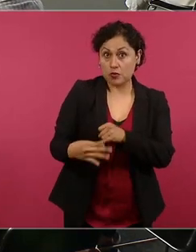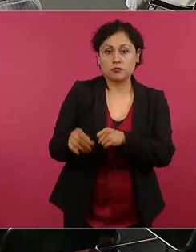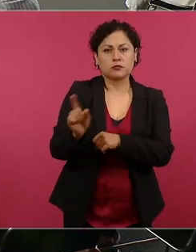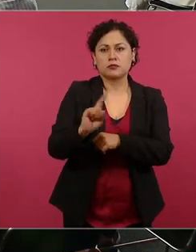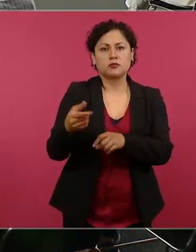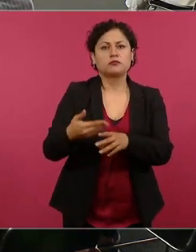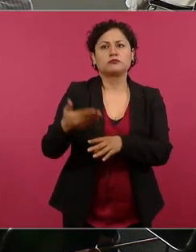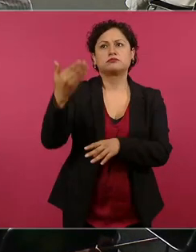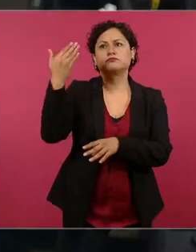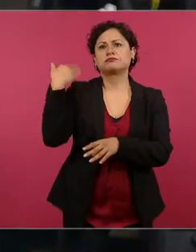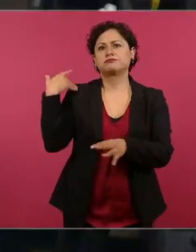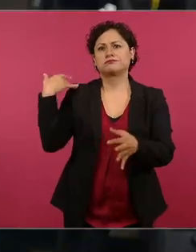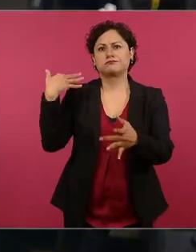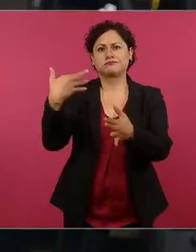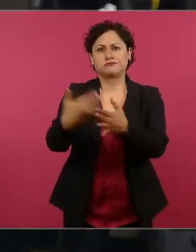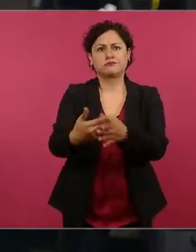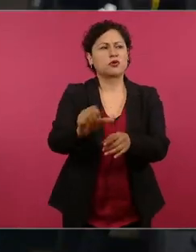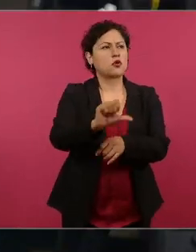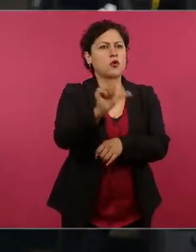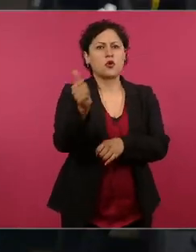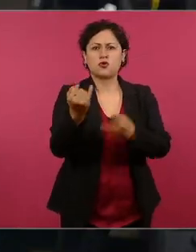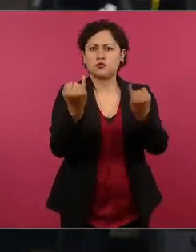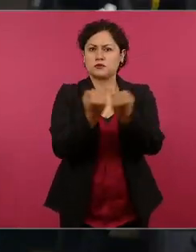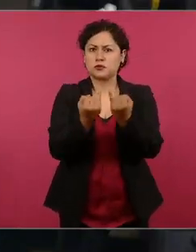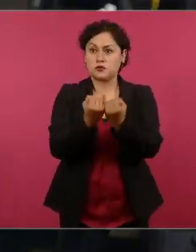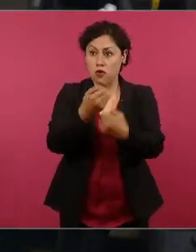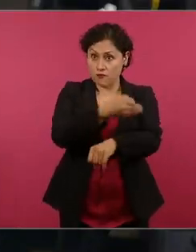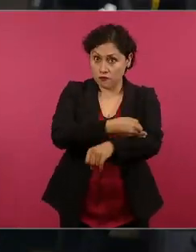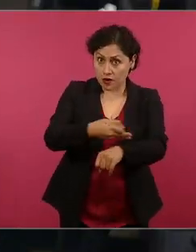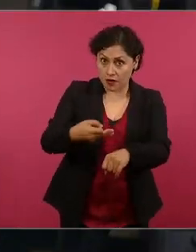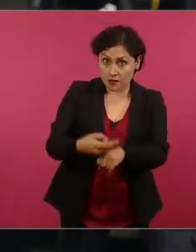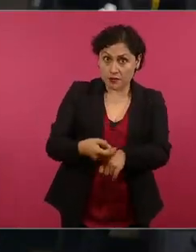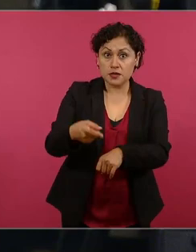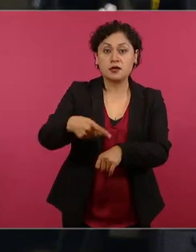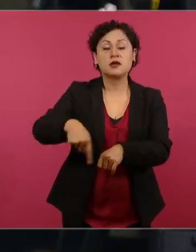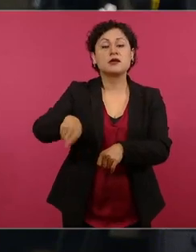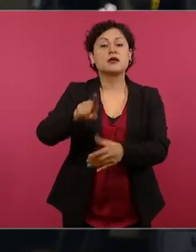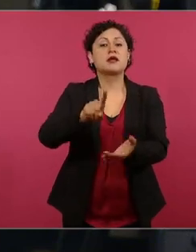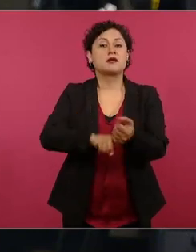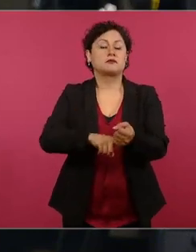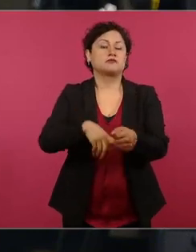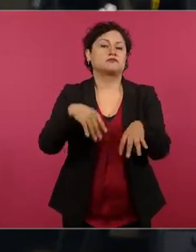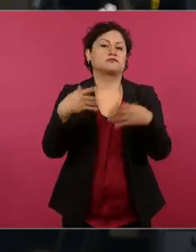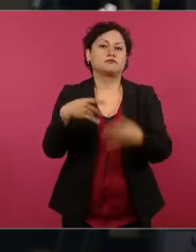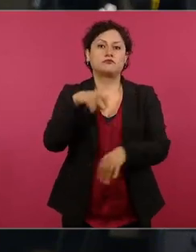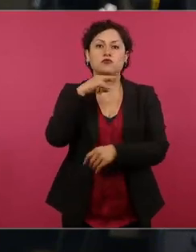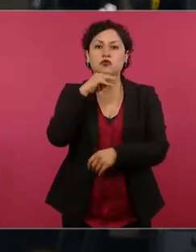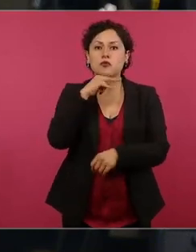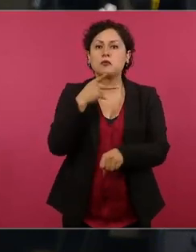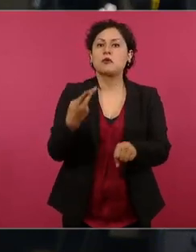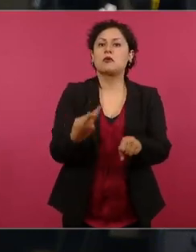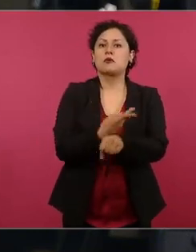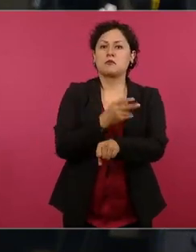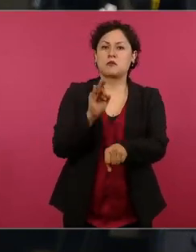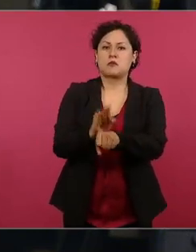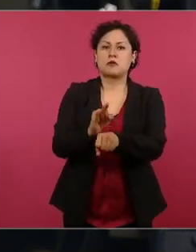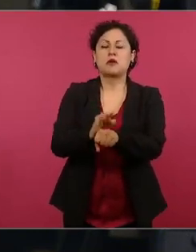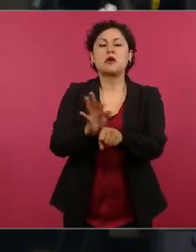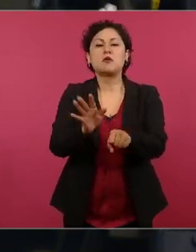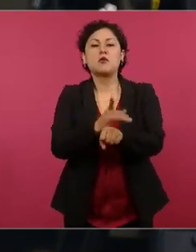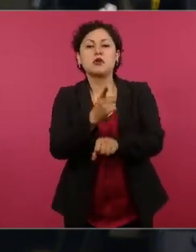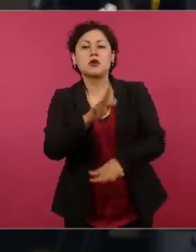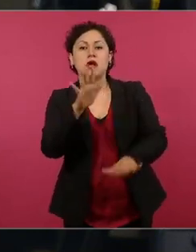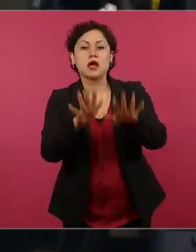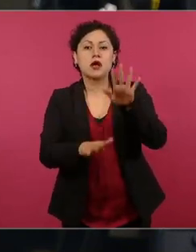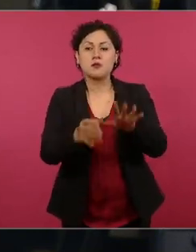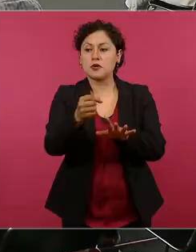dado todo este tipo de señalamientos. Hay familiares que están preocupados por el tema de la defensa que puedan tener, porque hay algunos traslados a otros penales